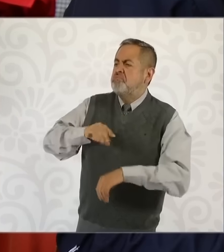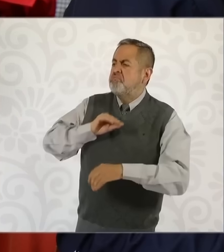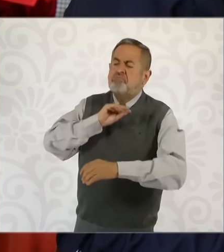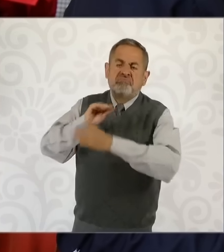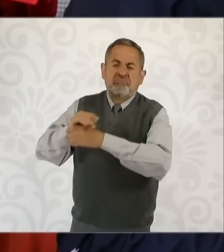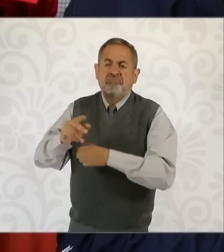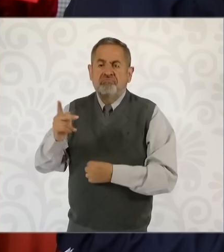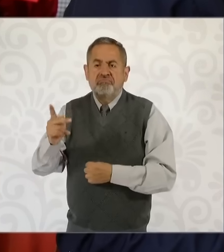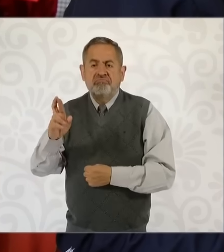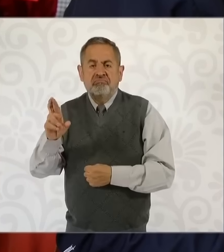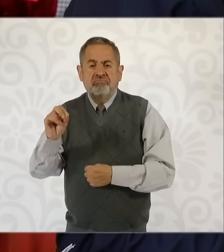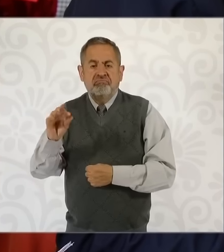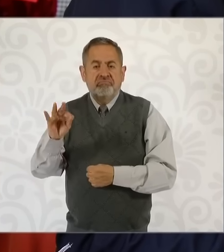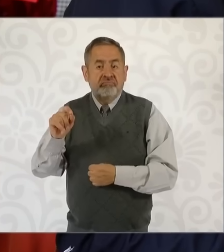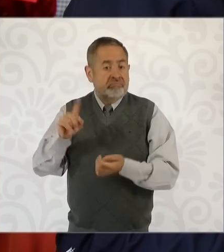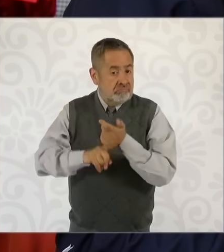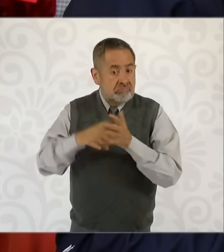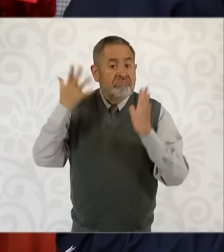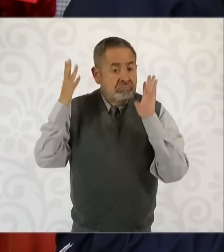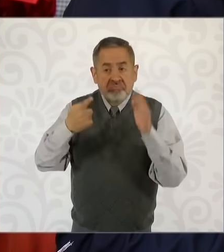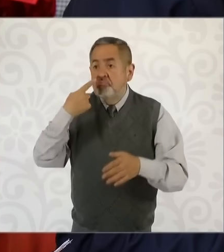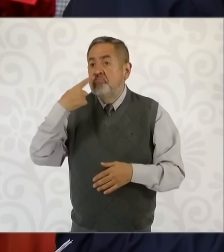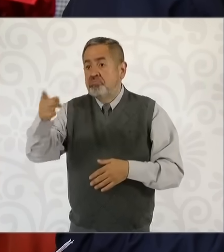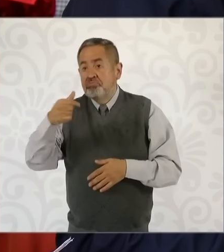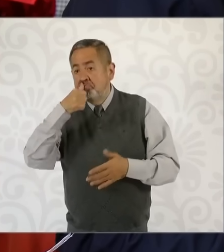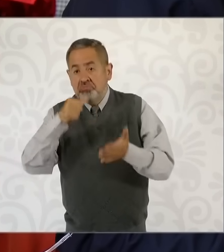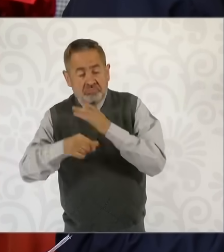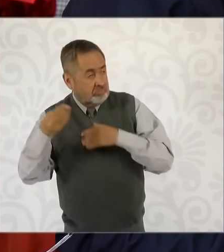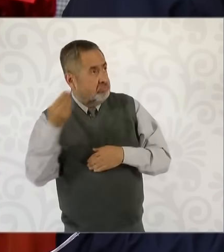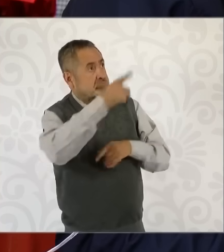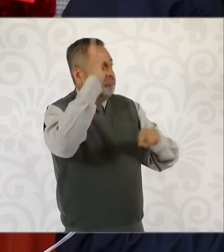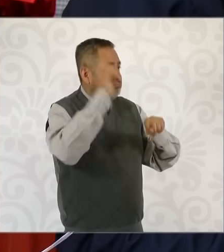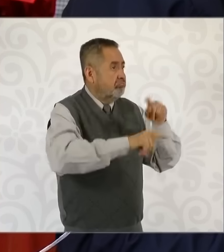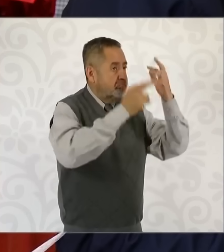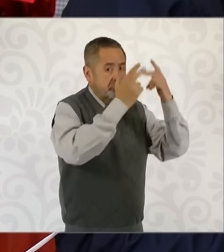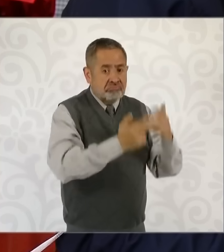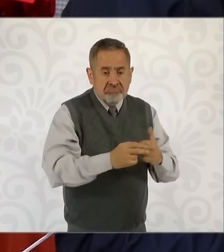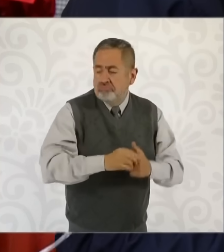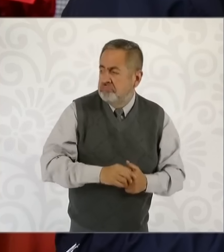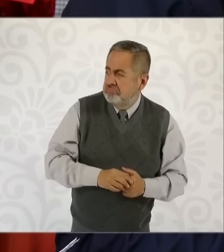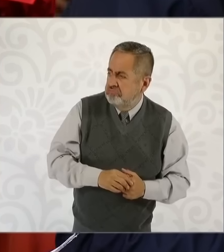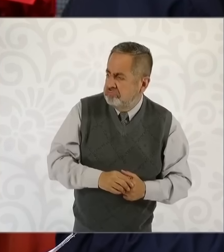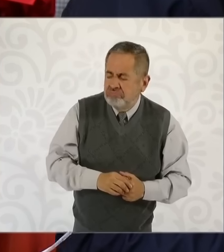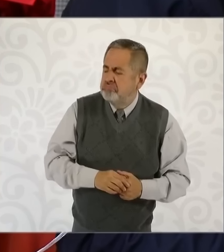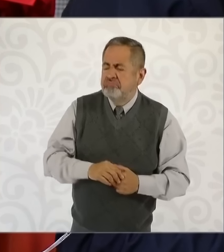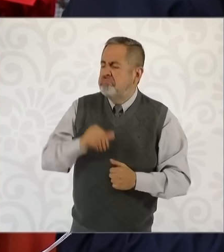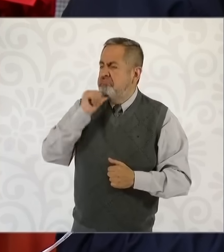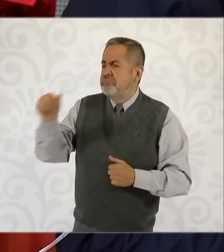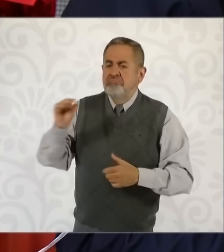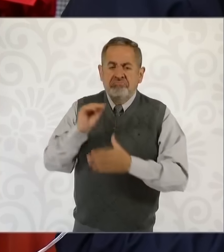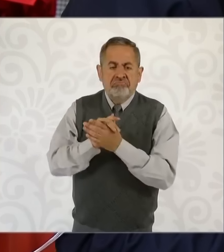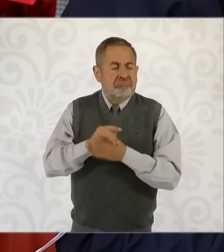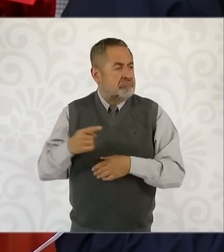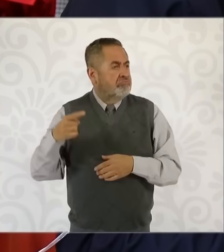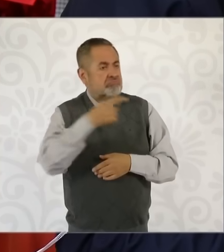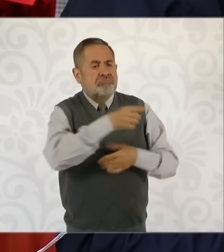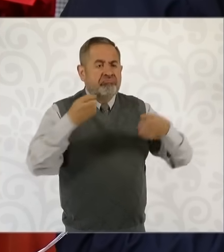Profepa, porque aunque se emitió la orden de demolición, se fueron ¿a qué? A un juez